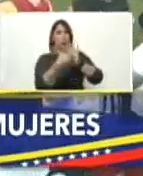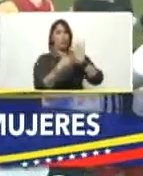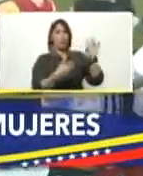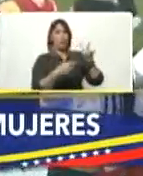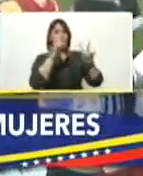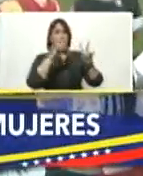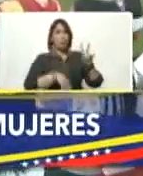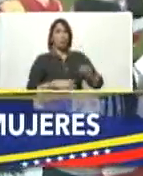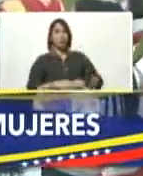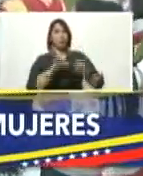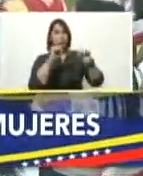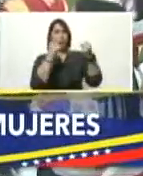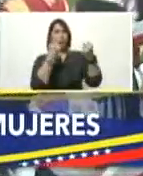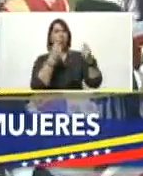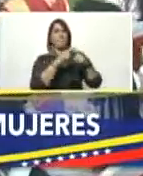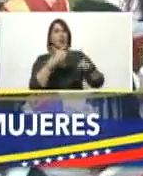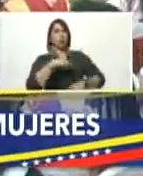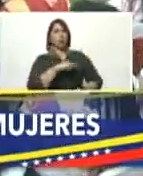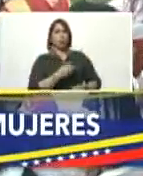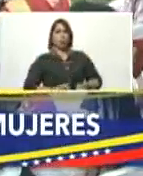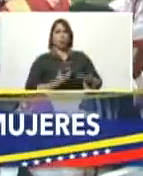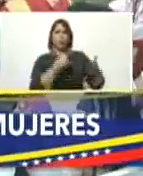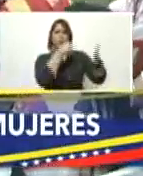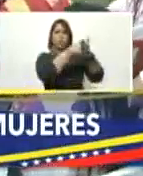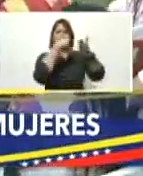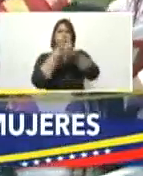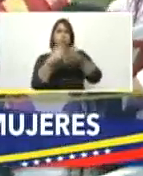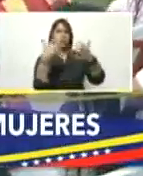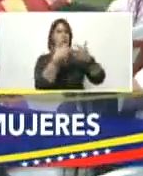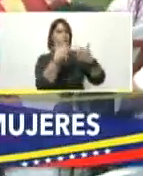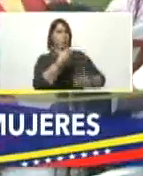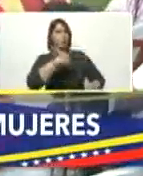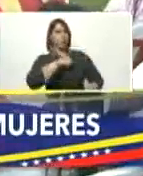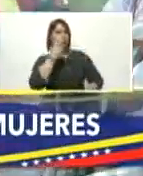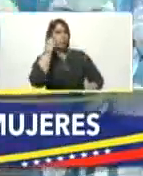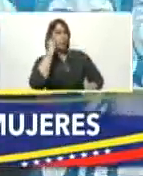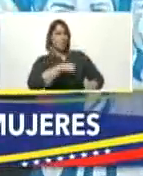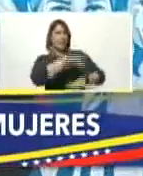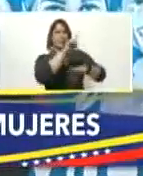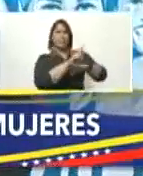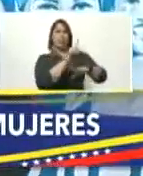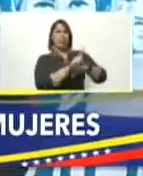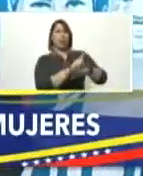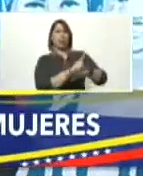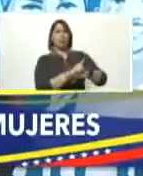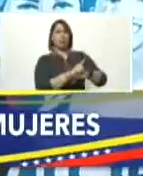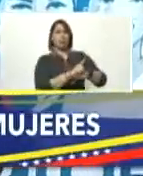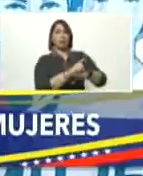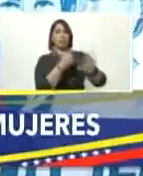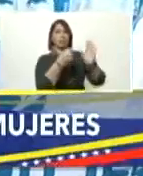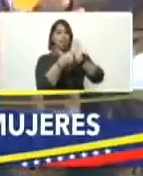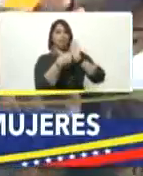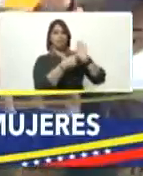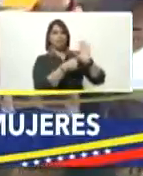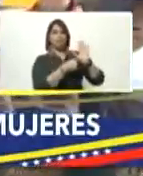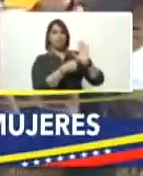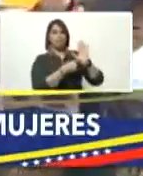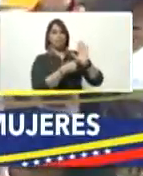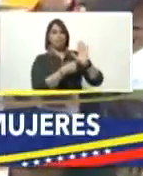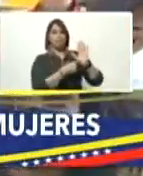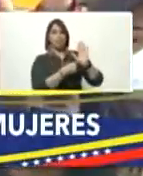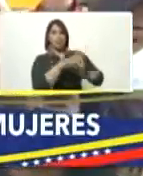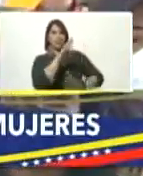por el bloqueo, pero hemos dado la batalla. Hemos sido las principales representantes de esa